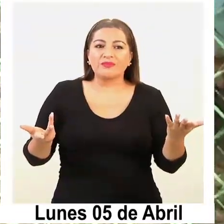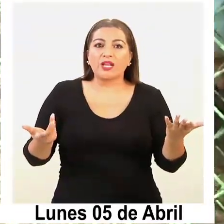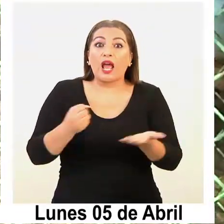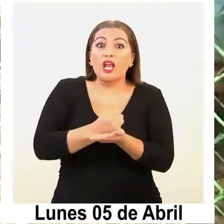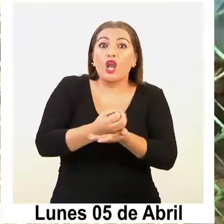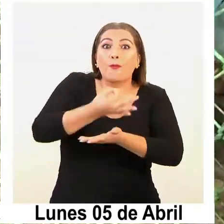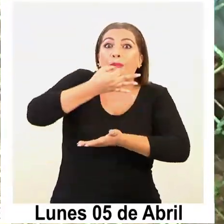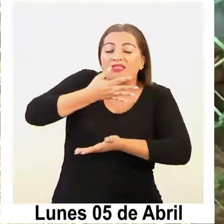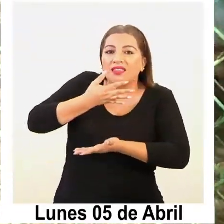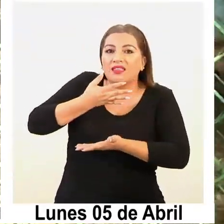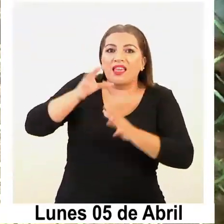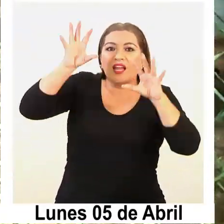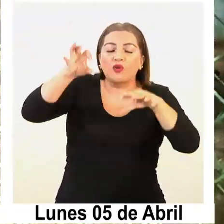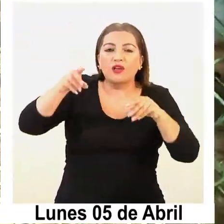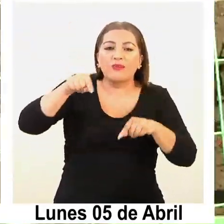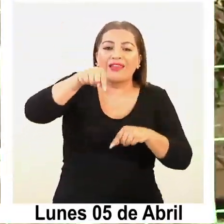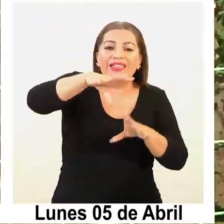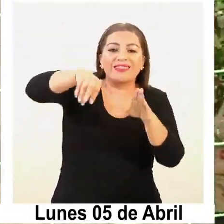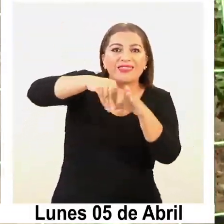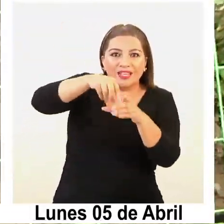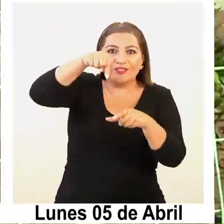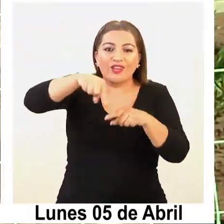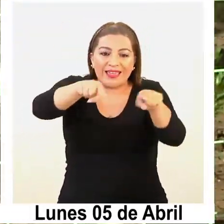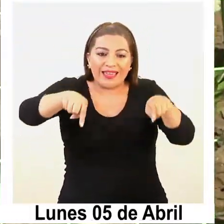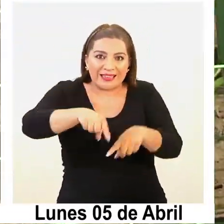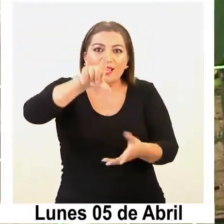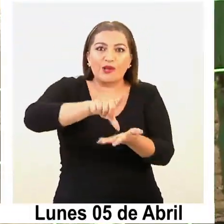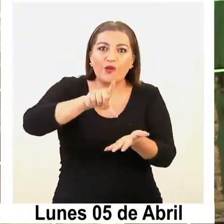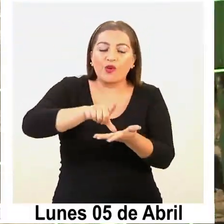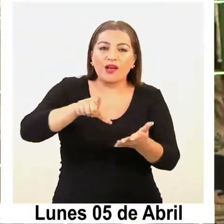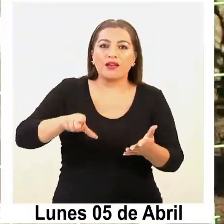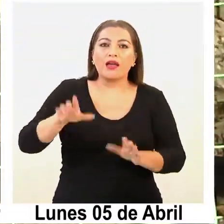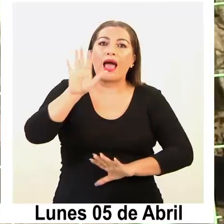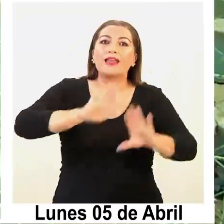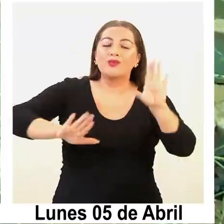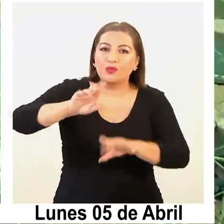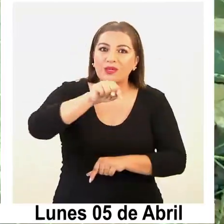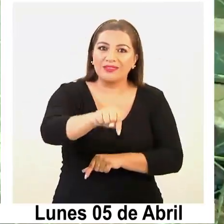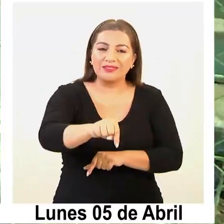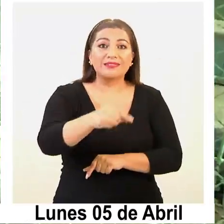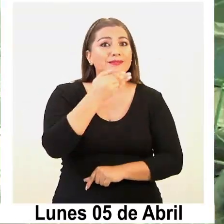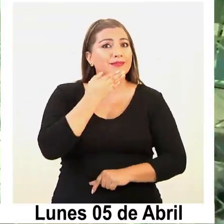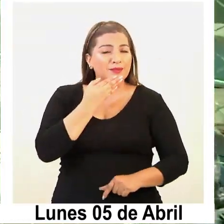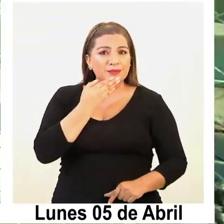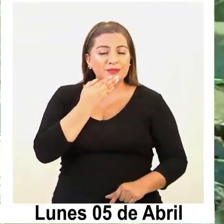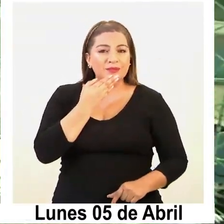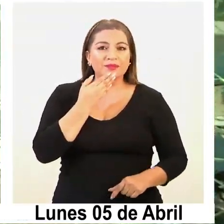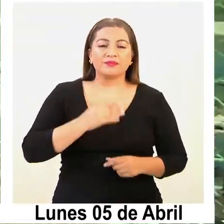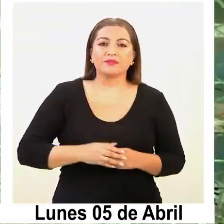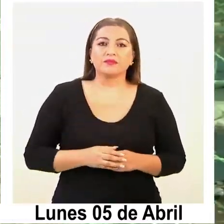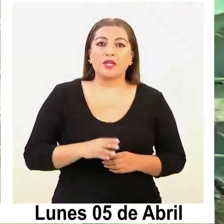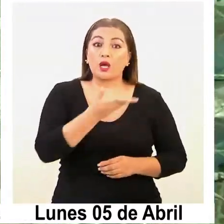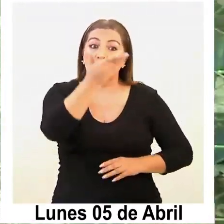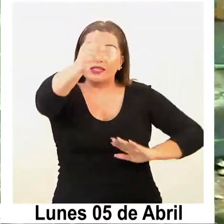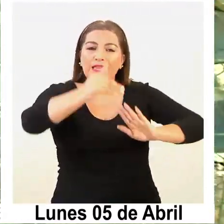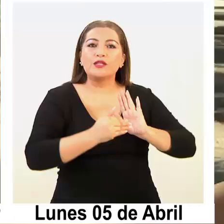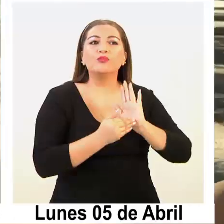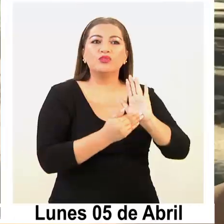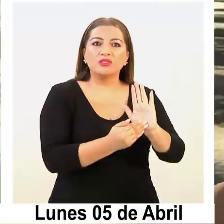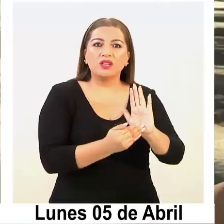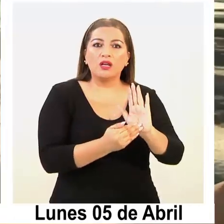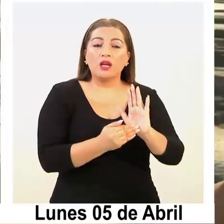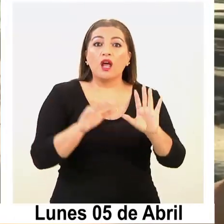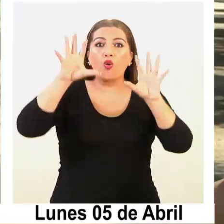medican los animales que están acá en este albergue porque es un albergue para ellos y además dar a conocer las